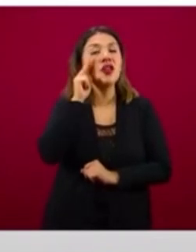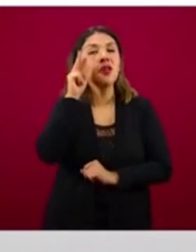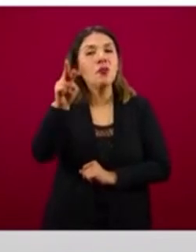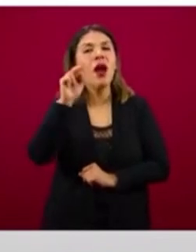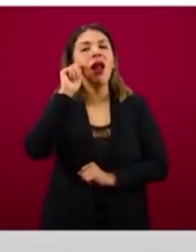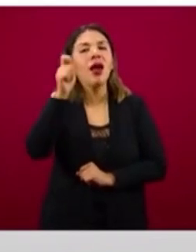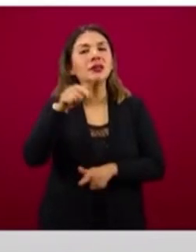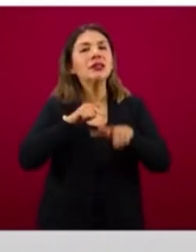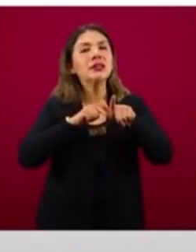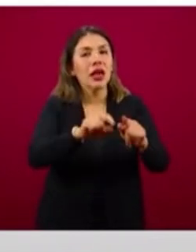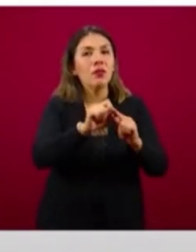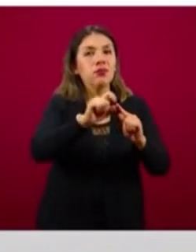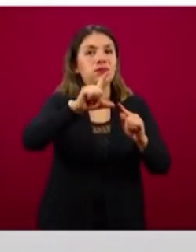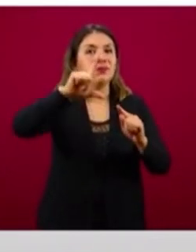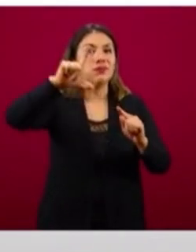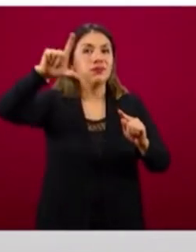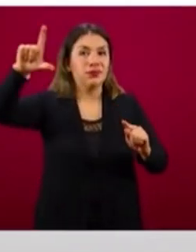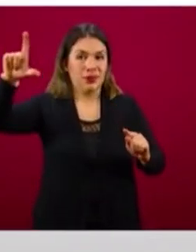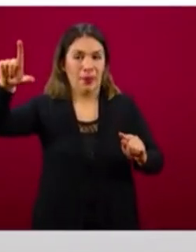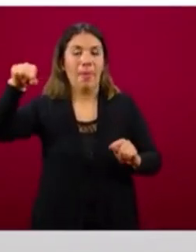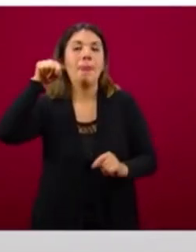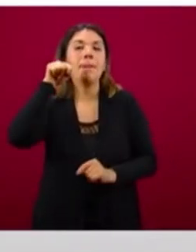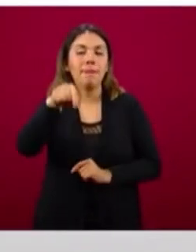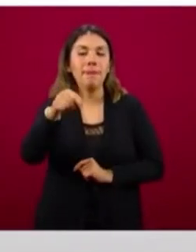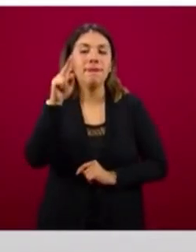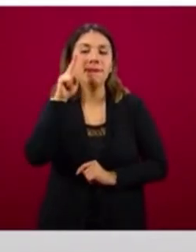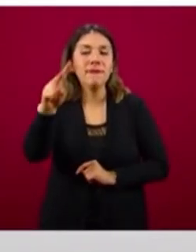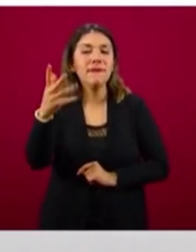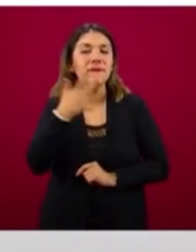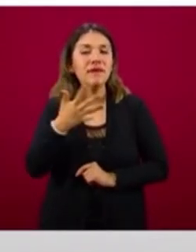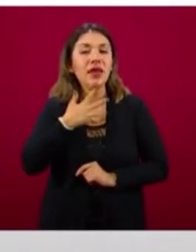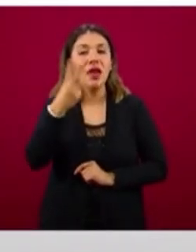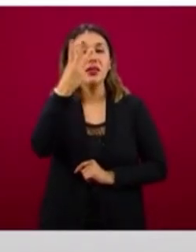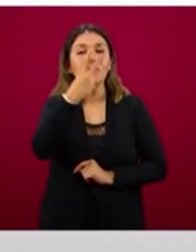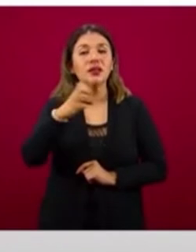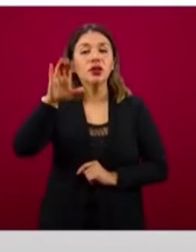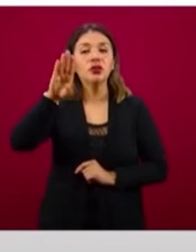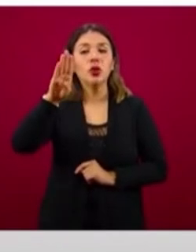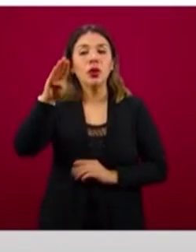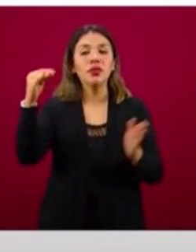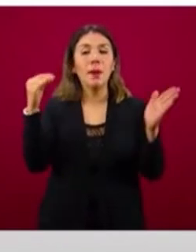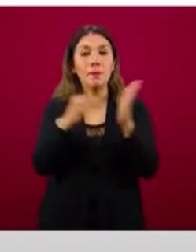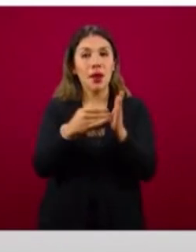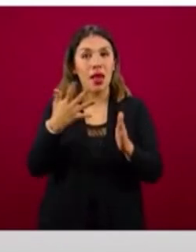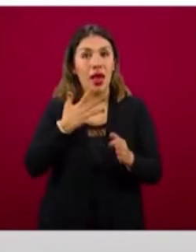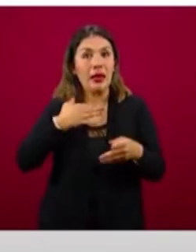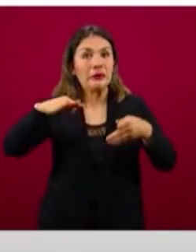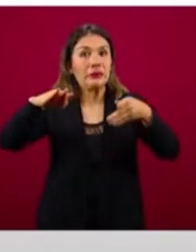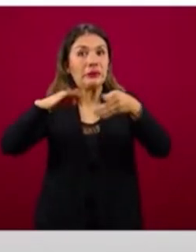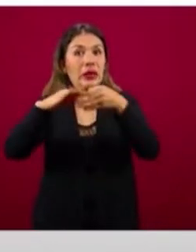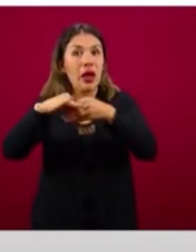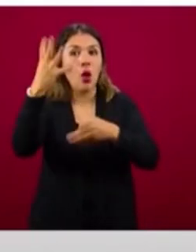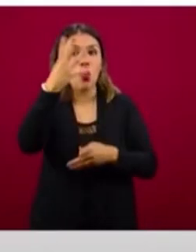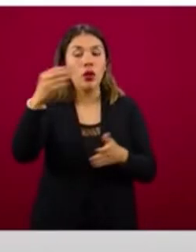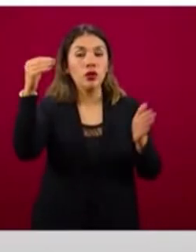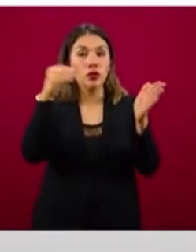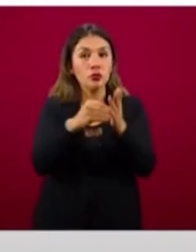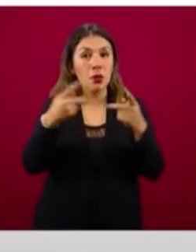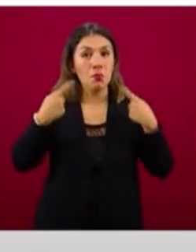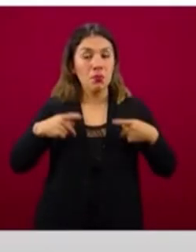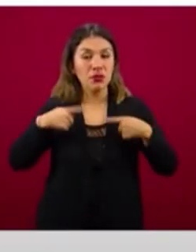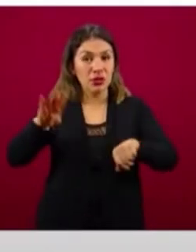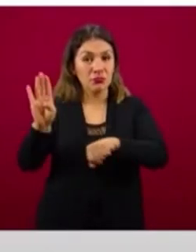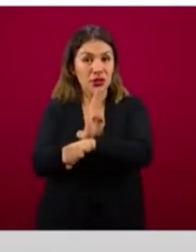siga creciendo, ¿no? Entonces, tenemos ya 390 mil, nos estamos acercando a los 400 mil